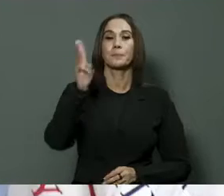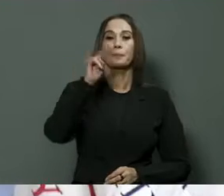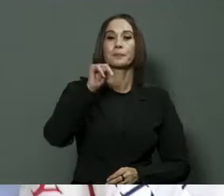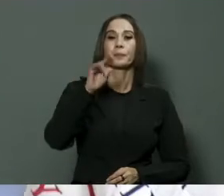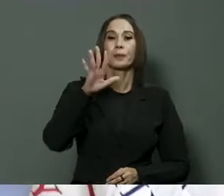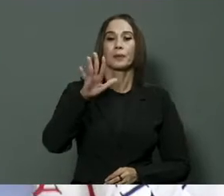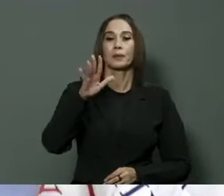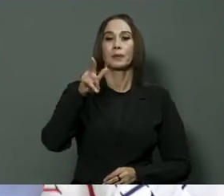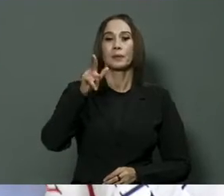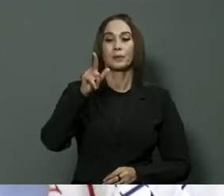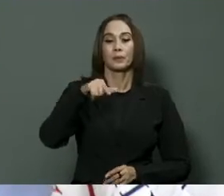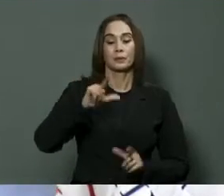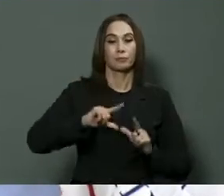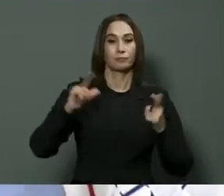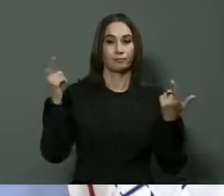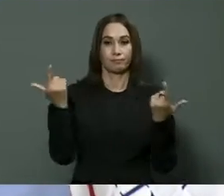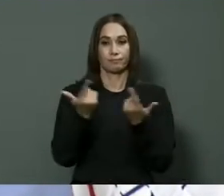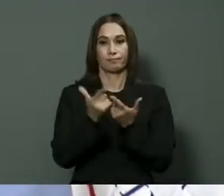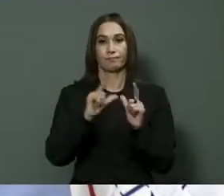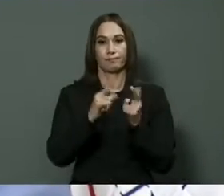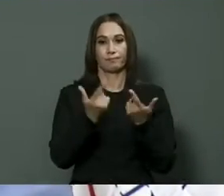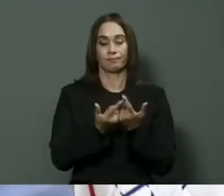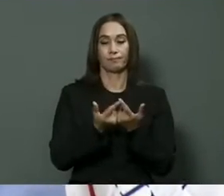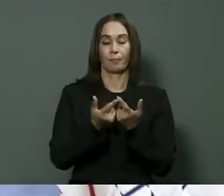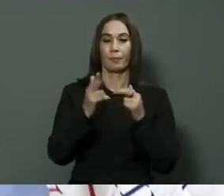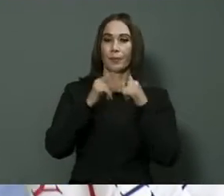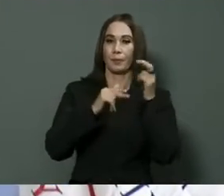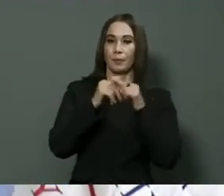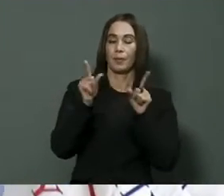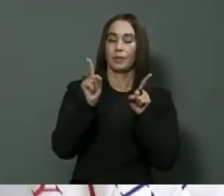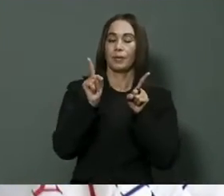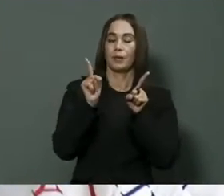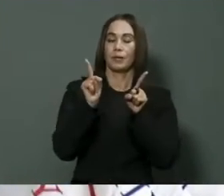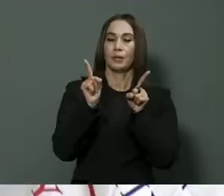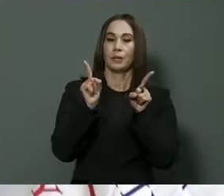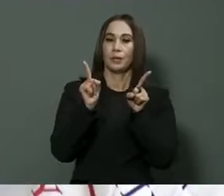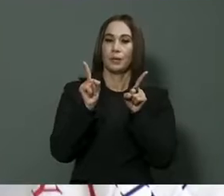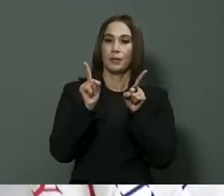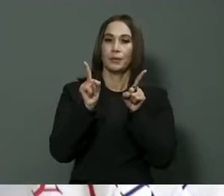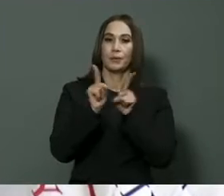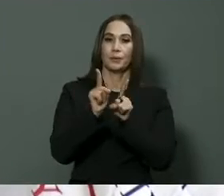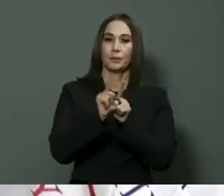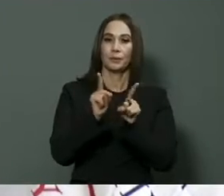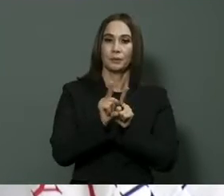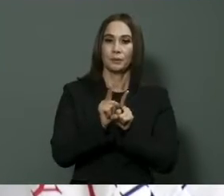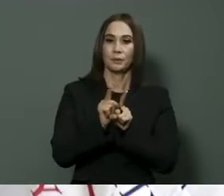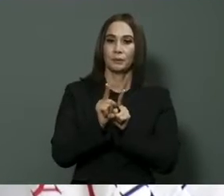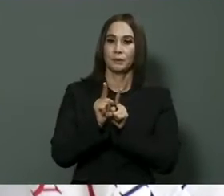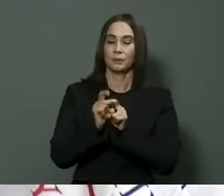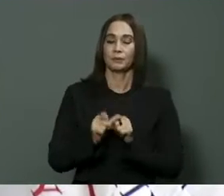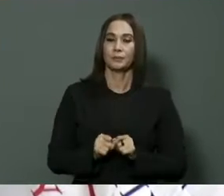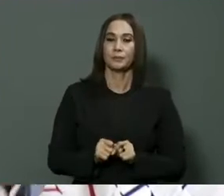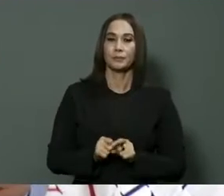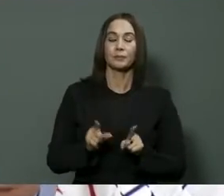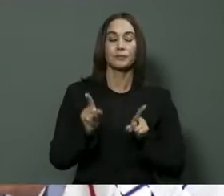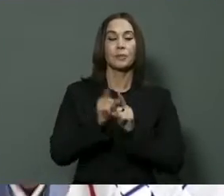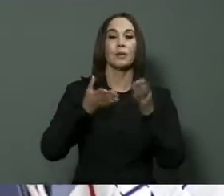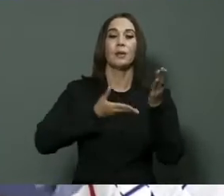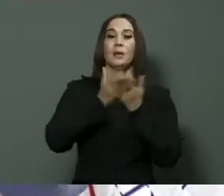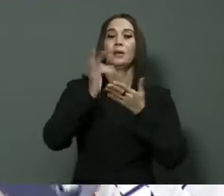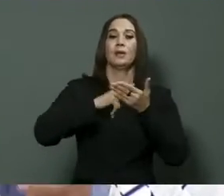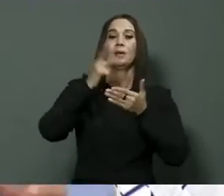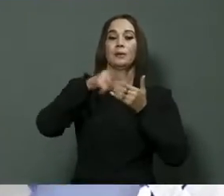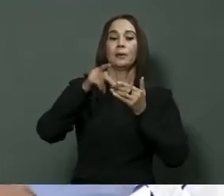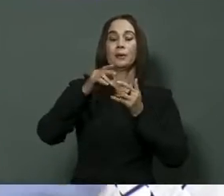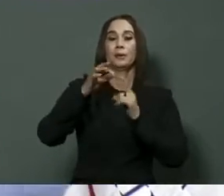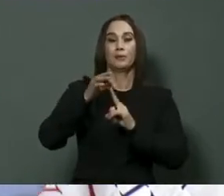25 de cada uno de los barrios van a ser reconstruidos. Así como también vamos, a través del programa de